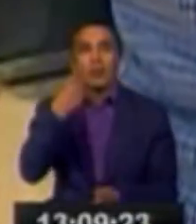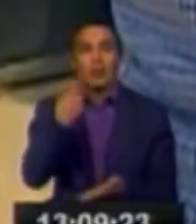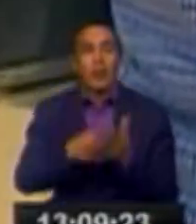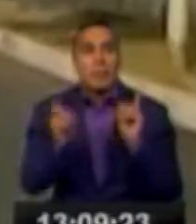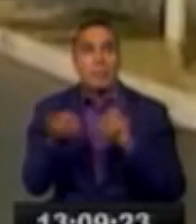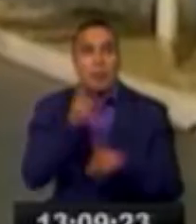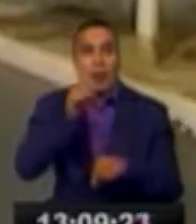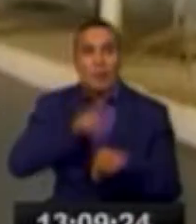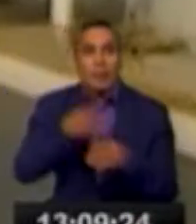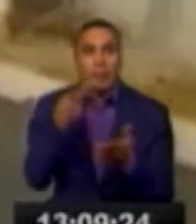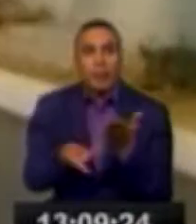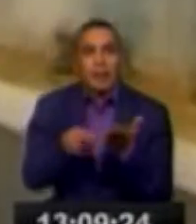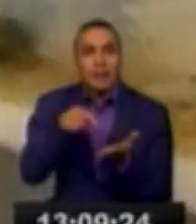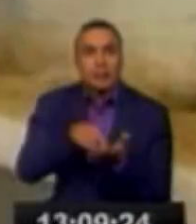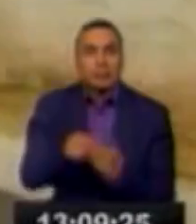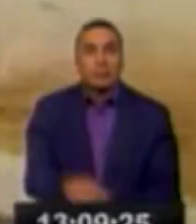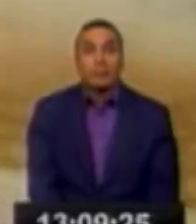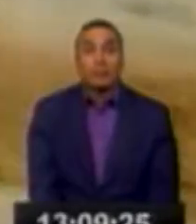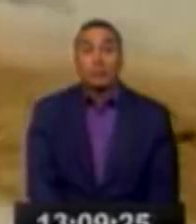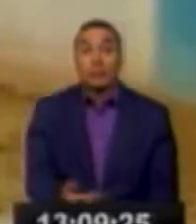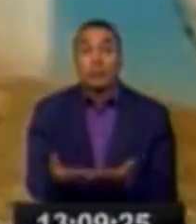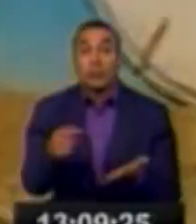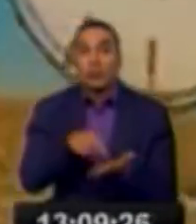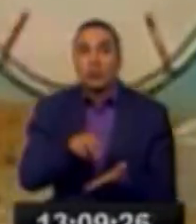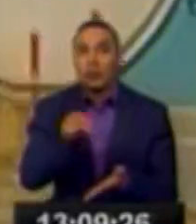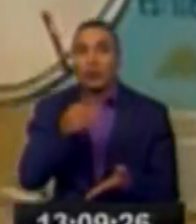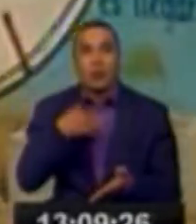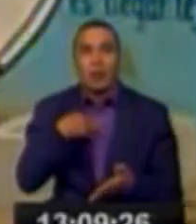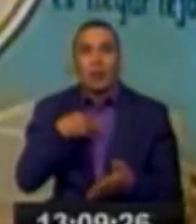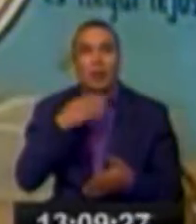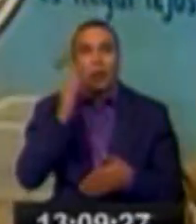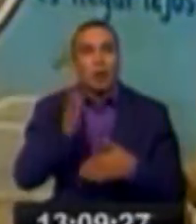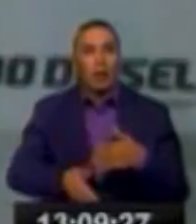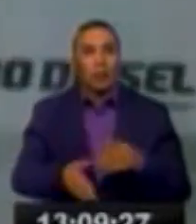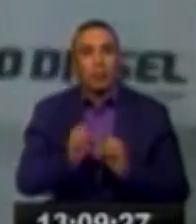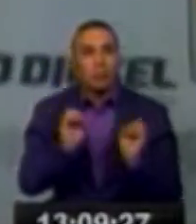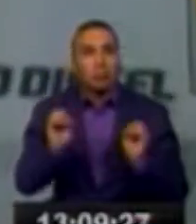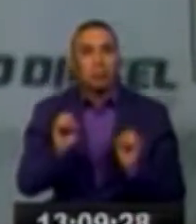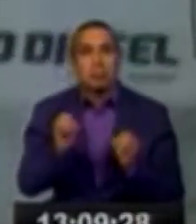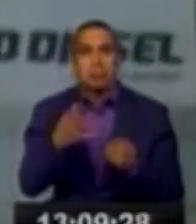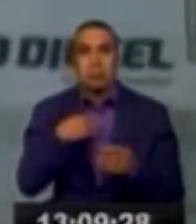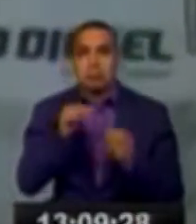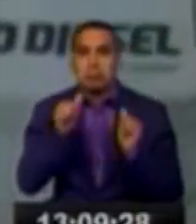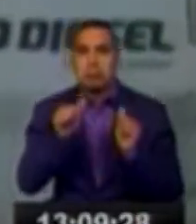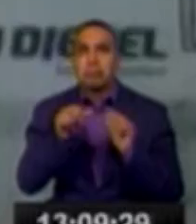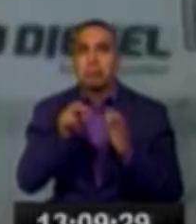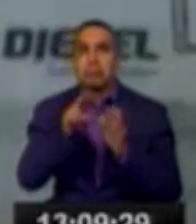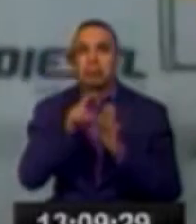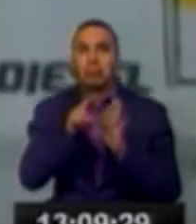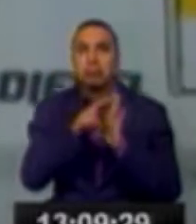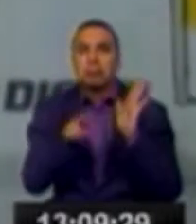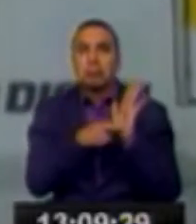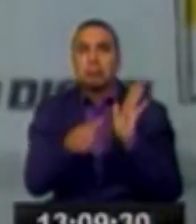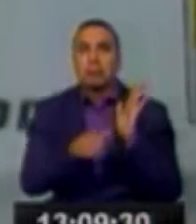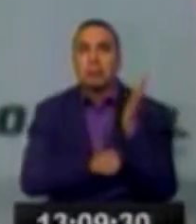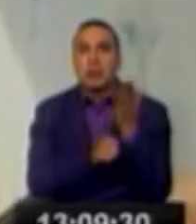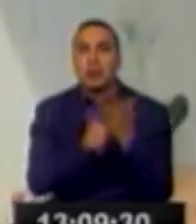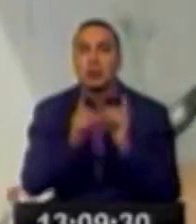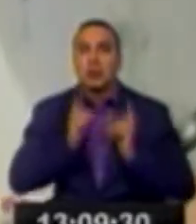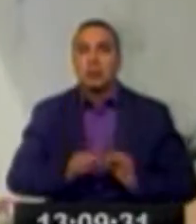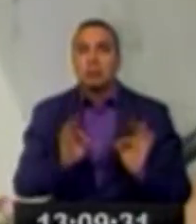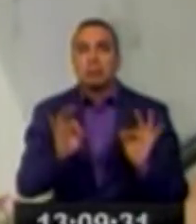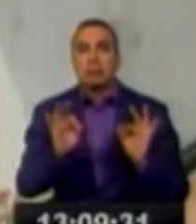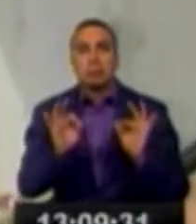vez que sucede algo así y que el producto no estaba caducado y se encontraba bajo los estándares exigidos por el Ministerio de Salud. De acuerdo